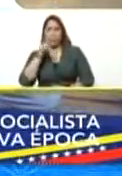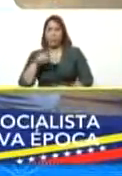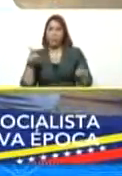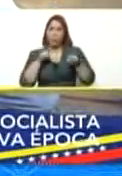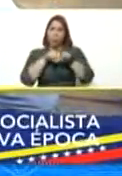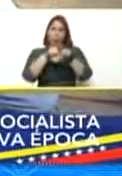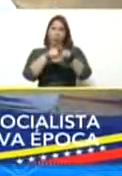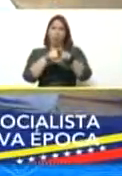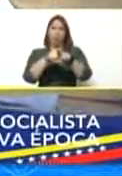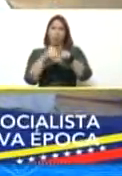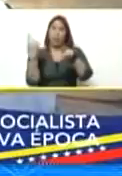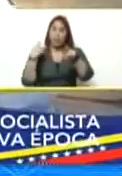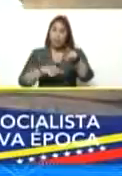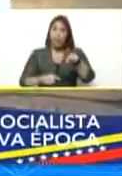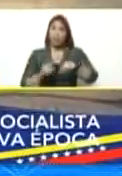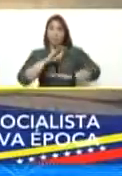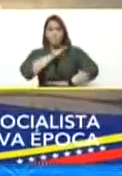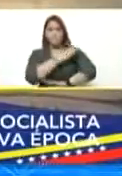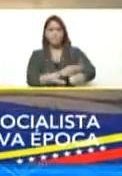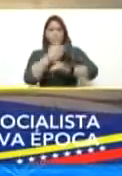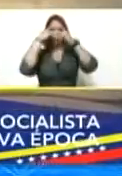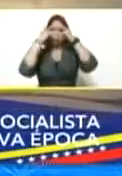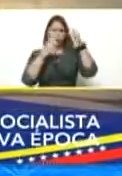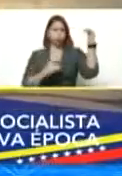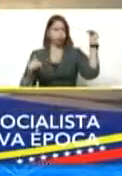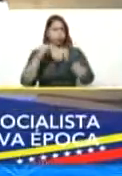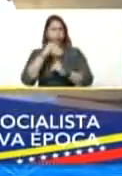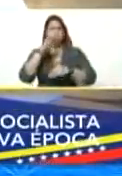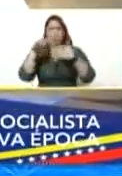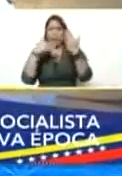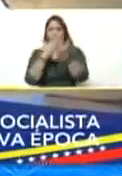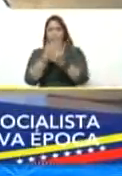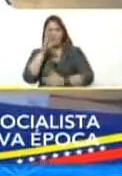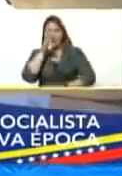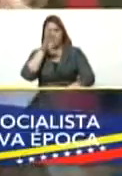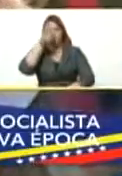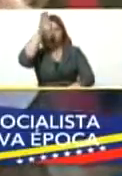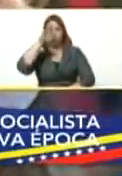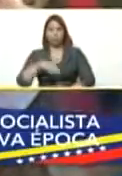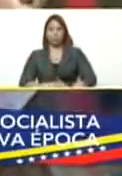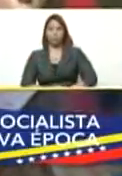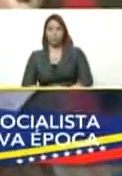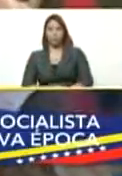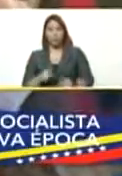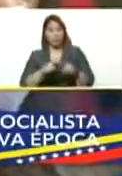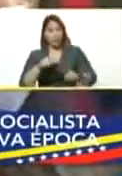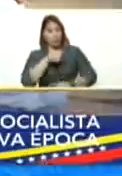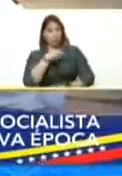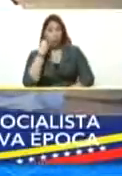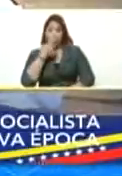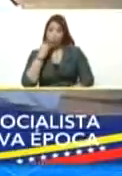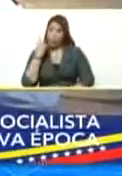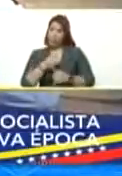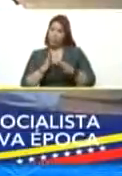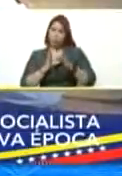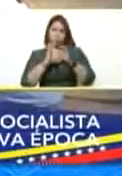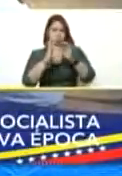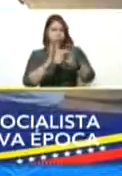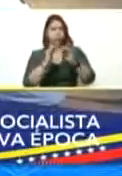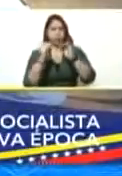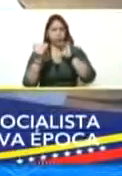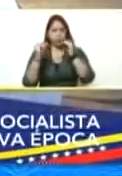Esa generación tiene un potencial hacia el futuro. Pero esa generación tiene que consolidar su